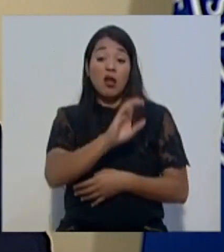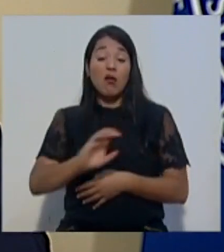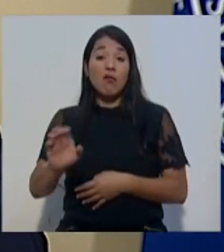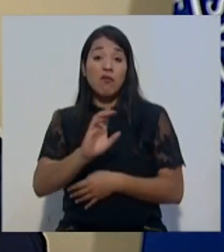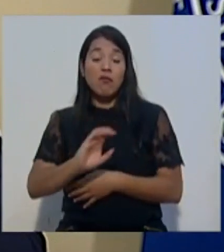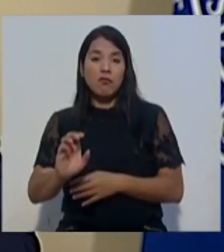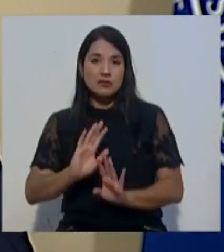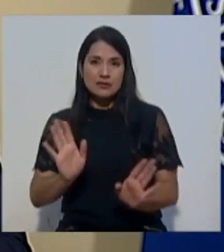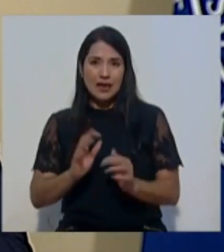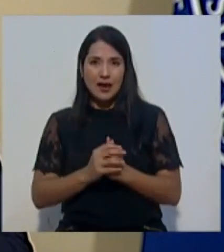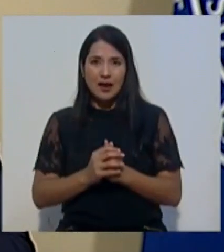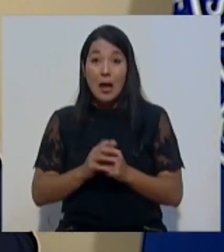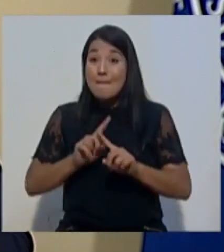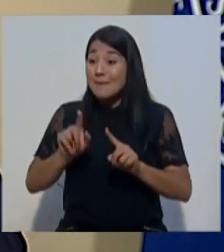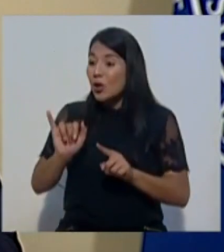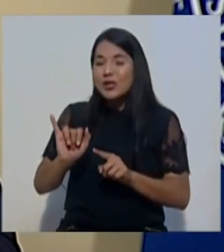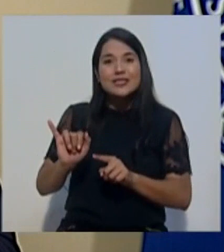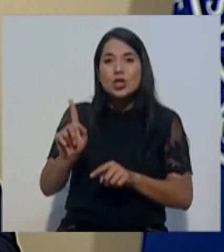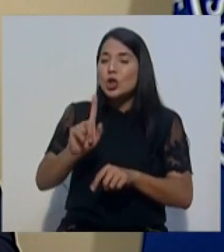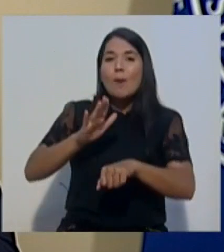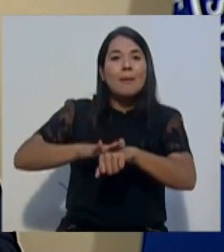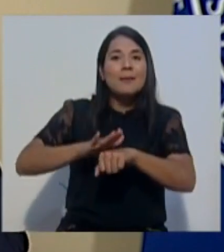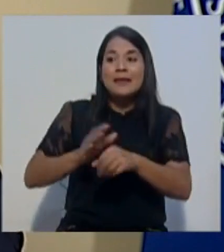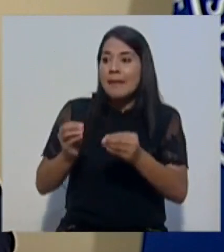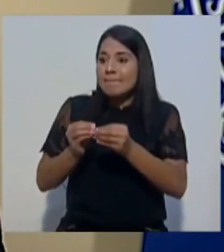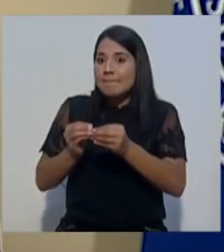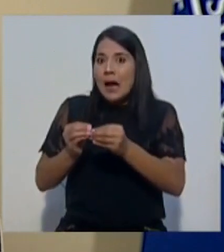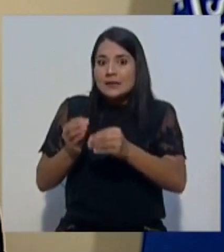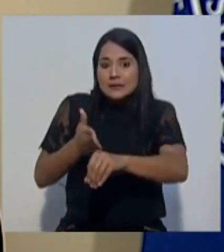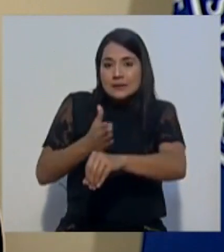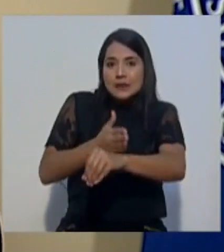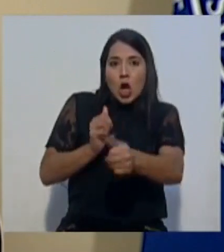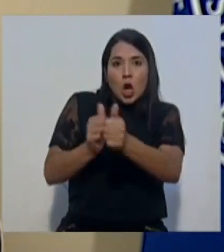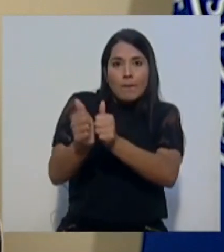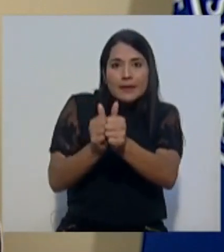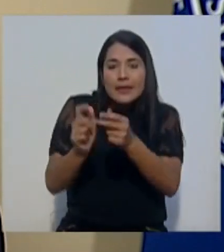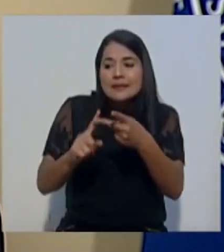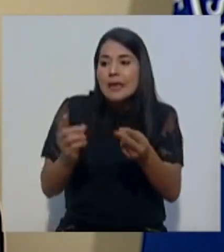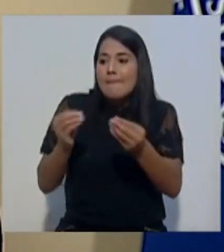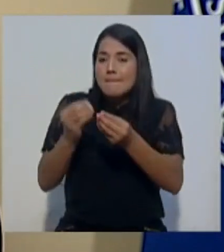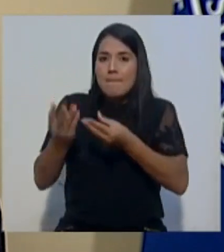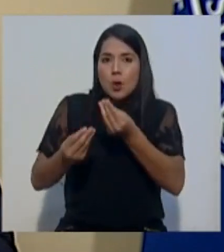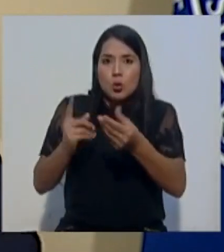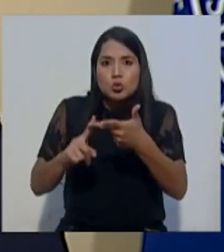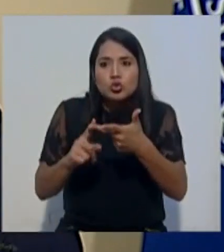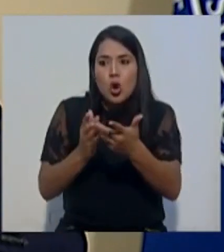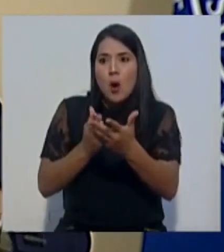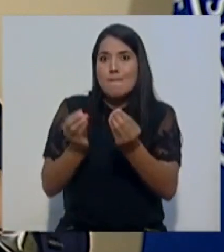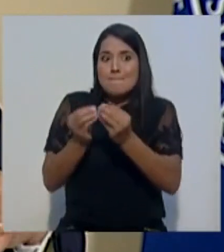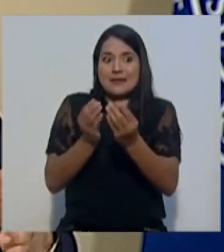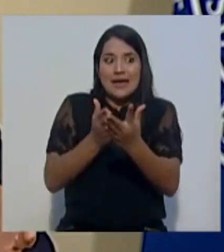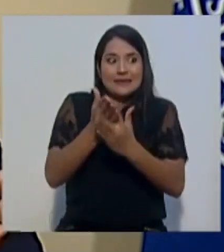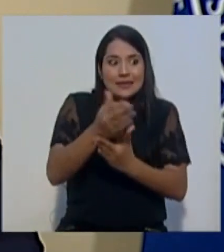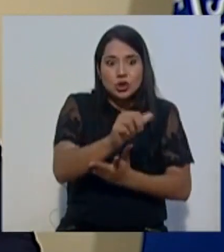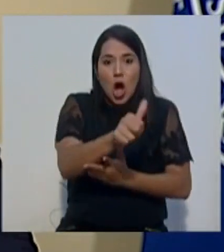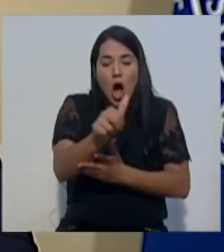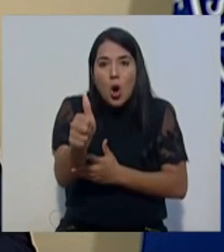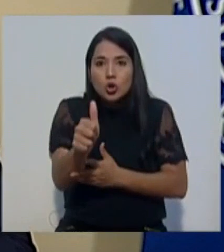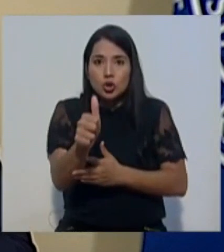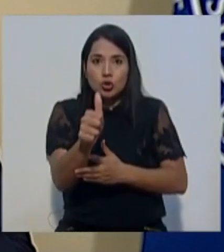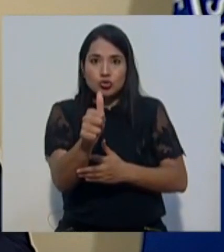eso no se materializa en competitividad, mejor producción, acceso a mercados, calidad. Es